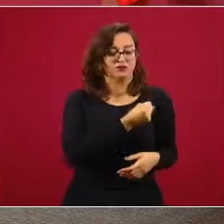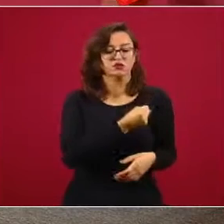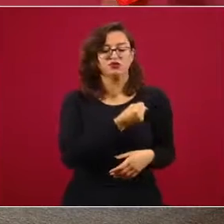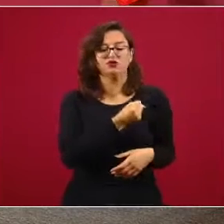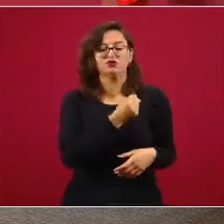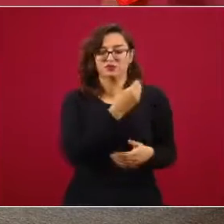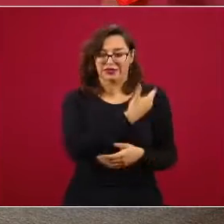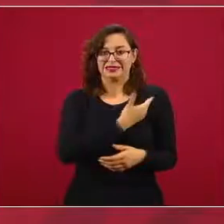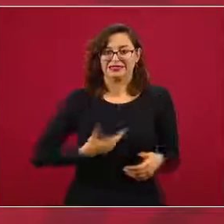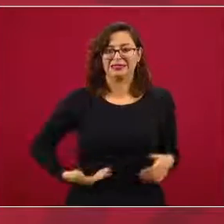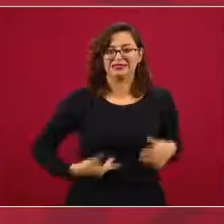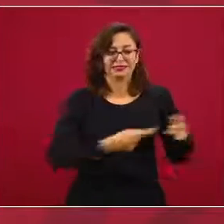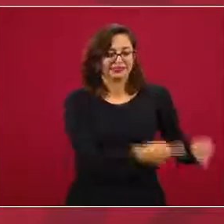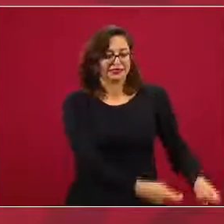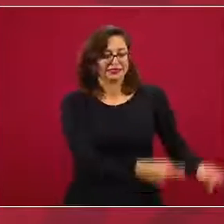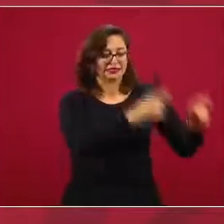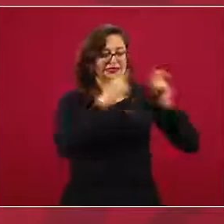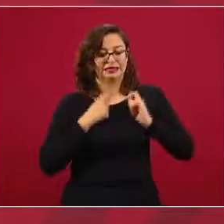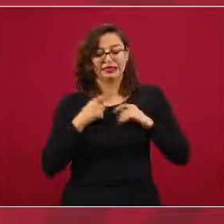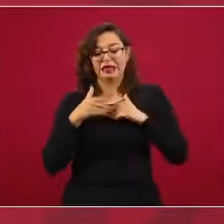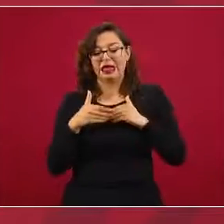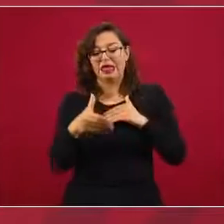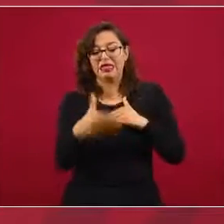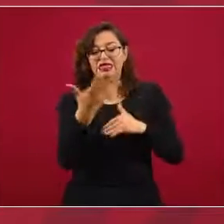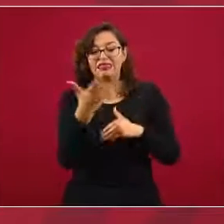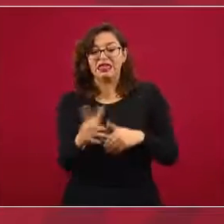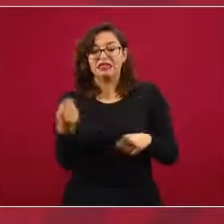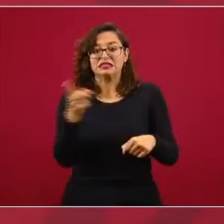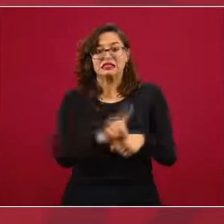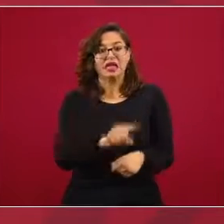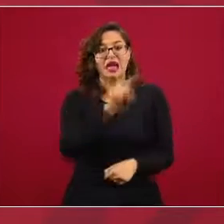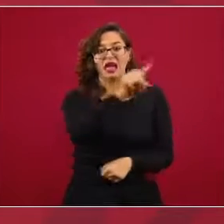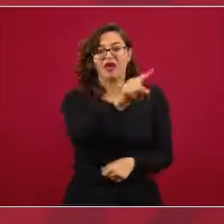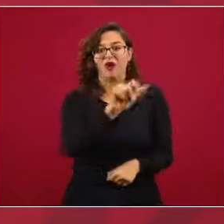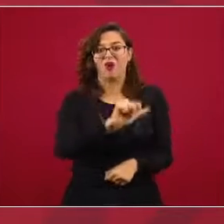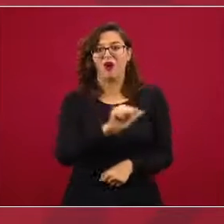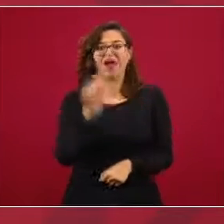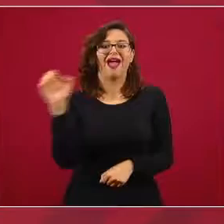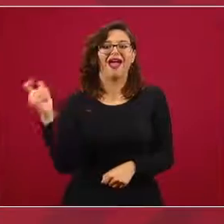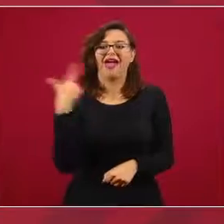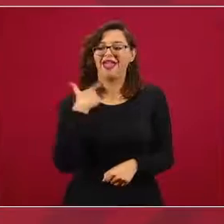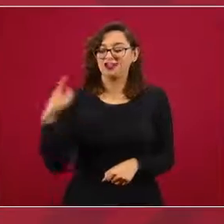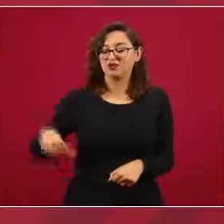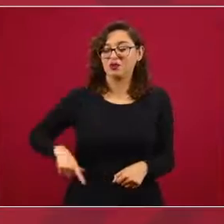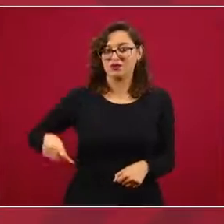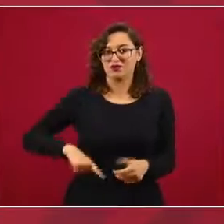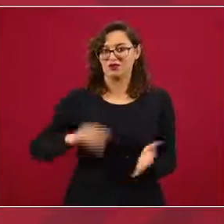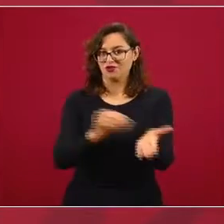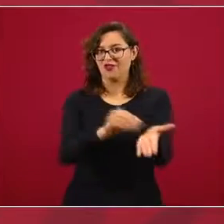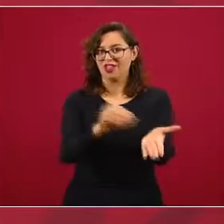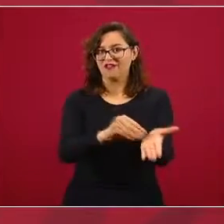concesión ampliándole el plazo a 50 años más.